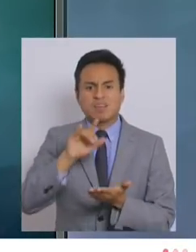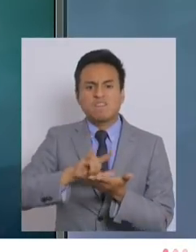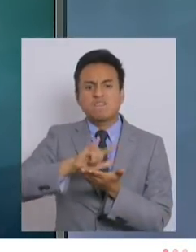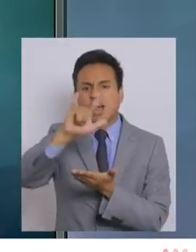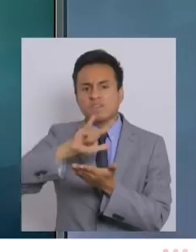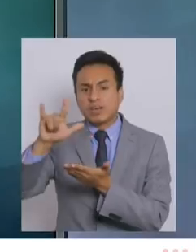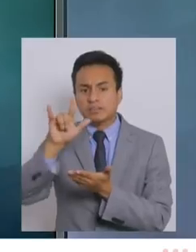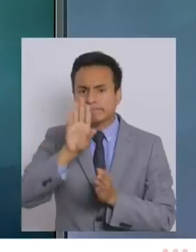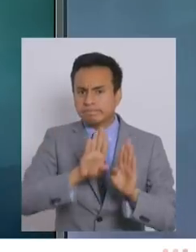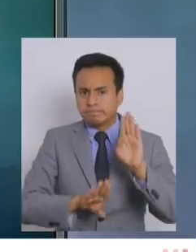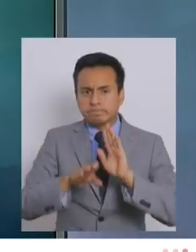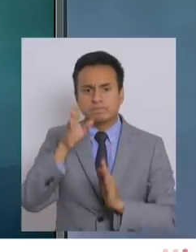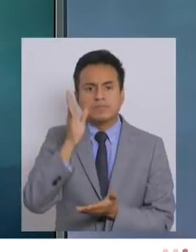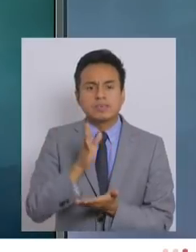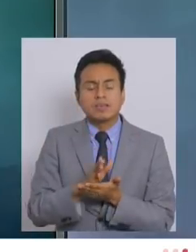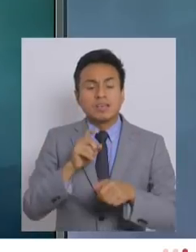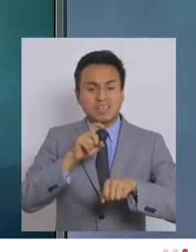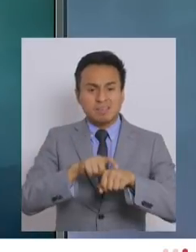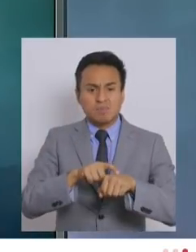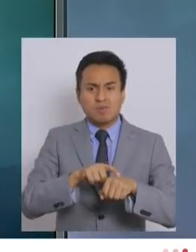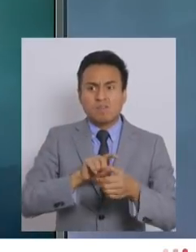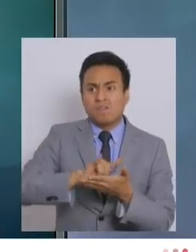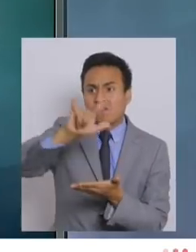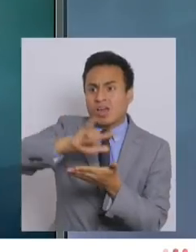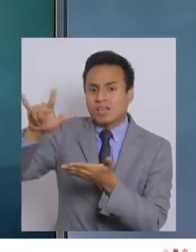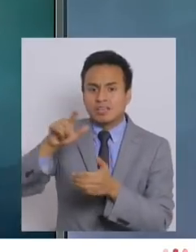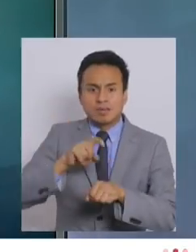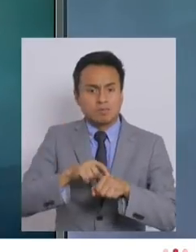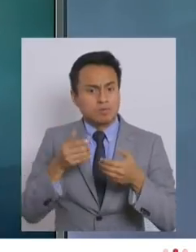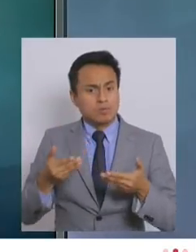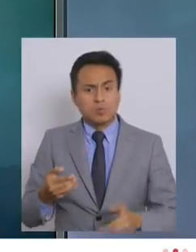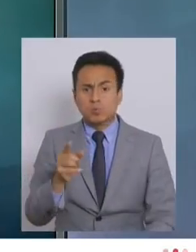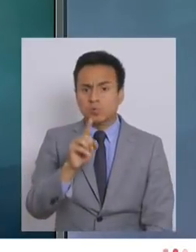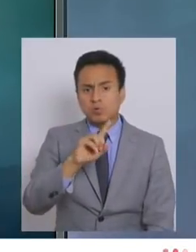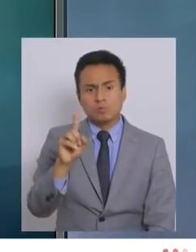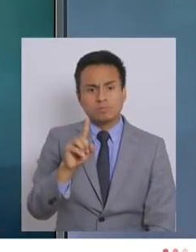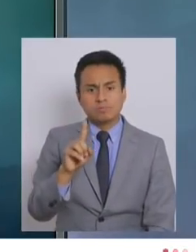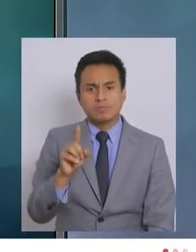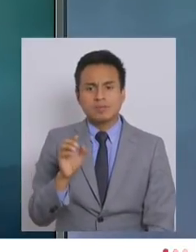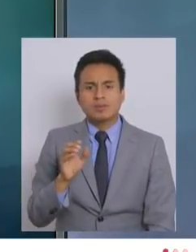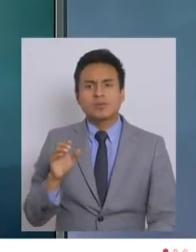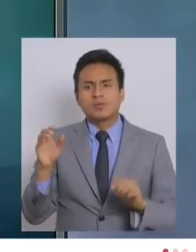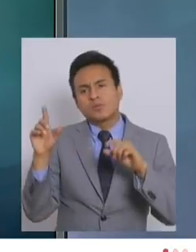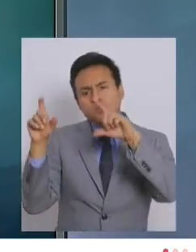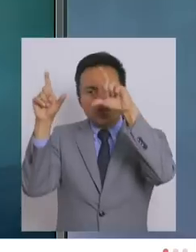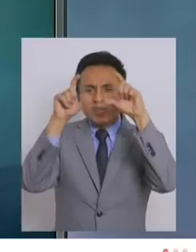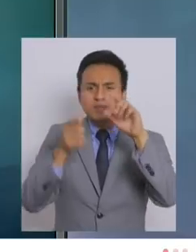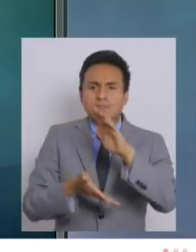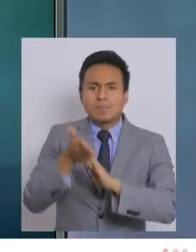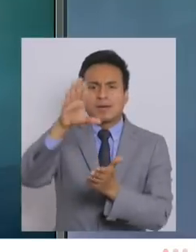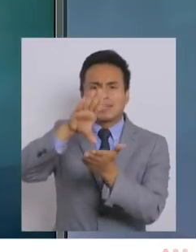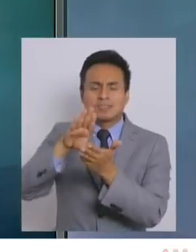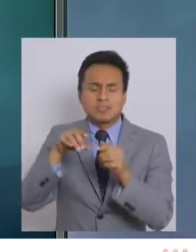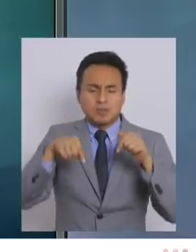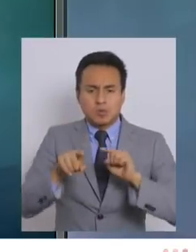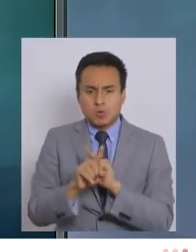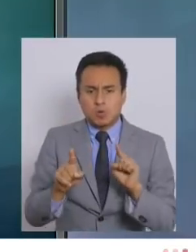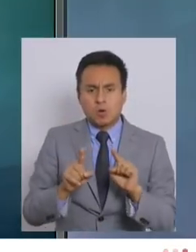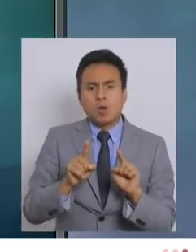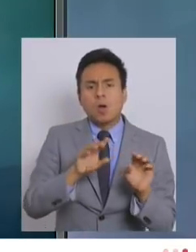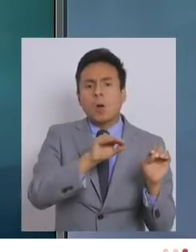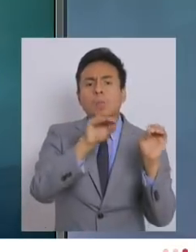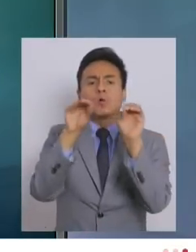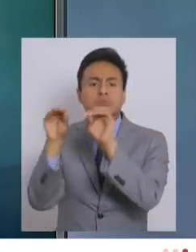viajes este no es el momento para viajes este no es el momento para turismo podamos la que podemos postergar